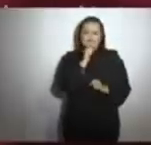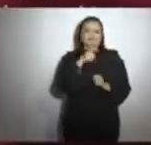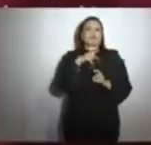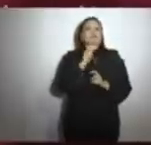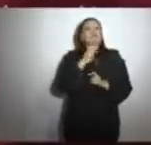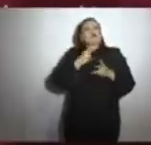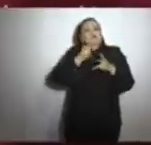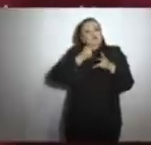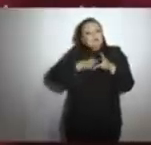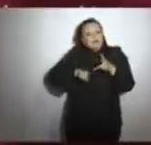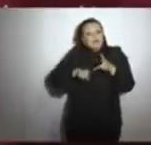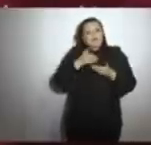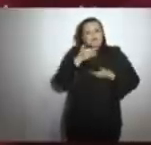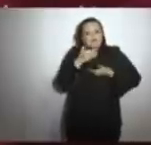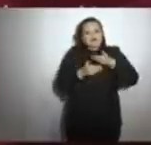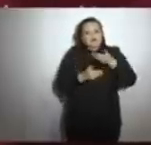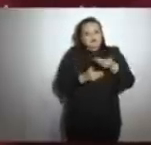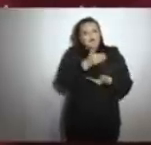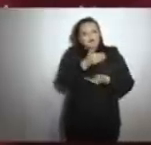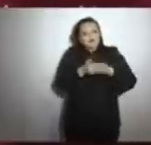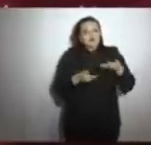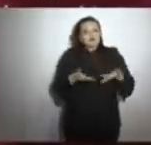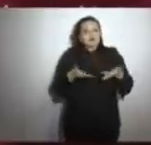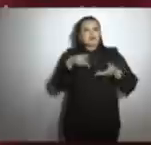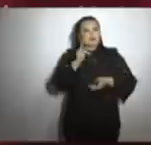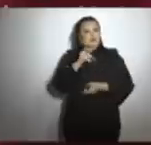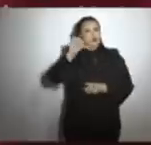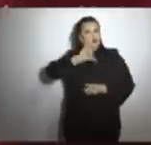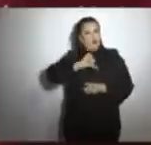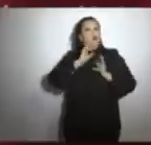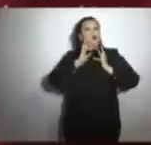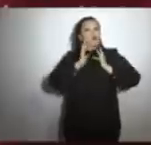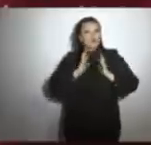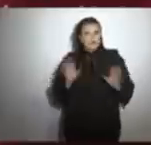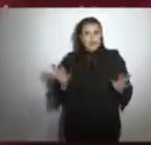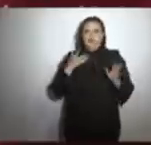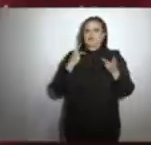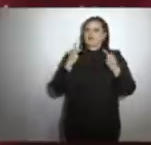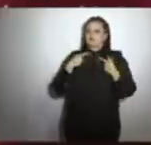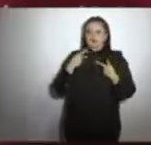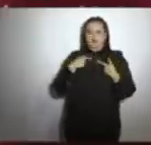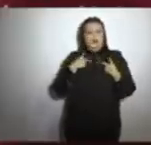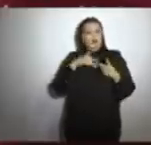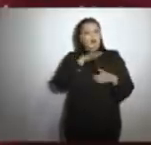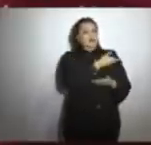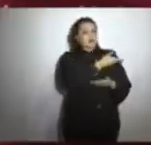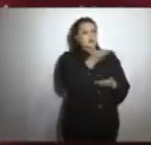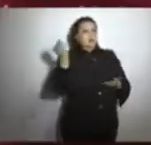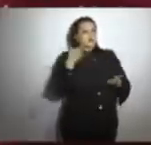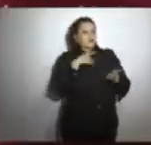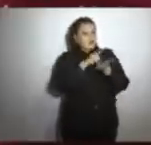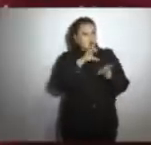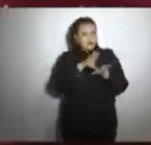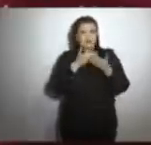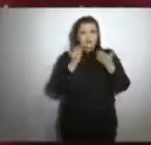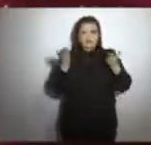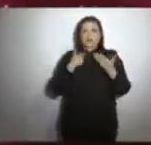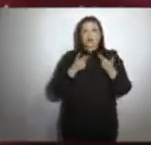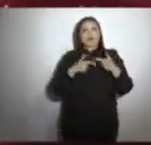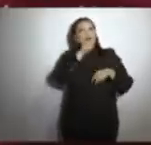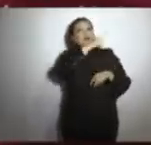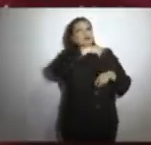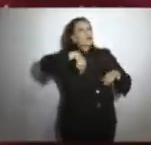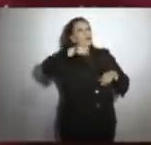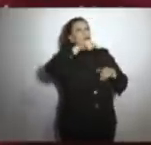camino. Pero hoy estamos hablando de las personas con discapacidad en el patio de